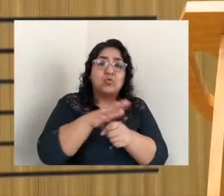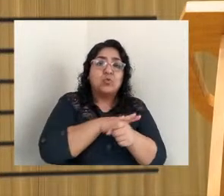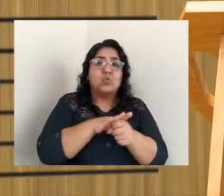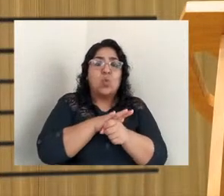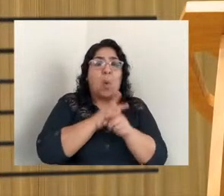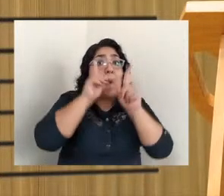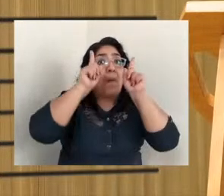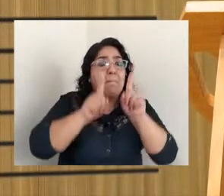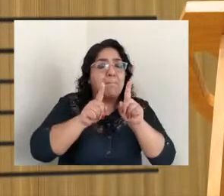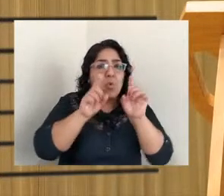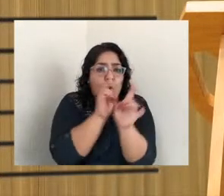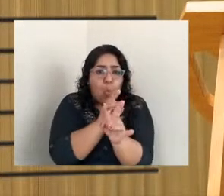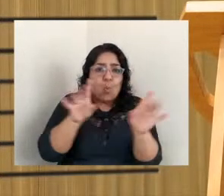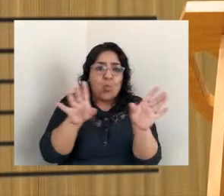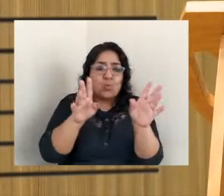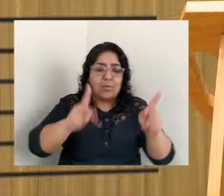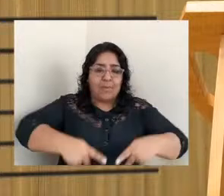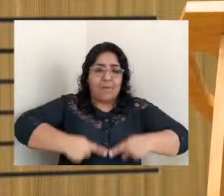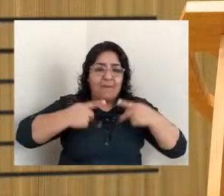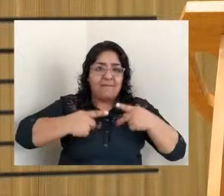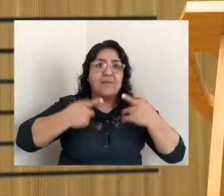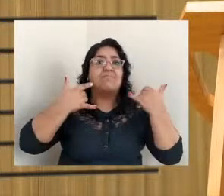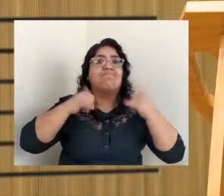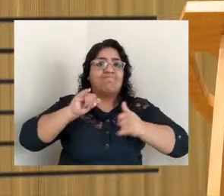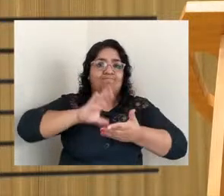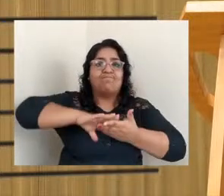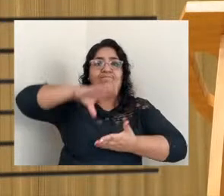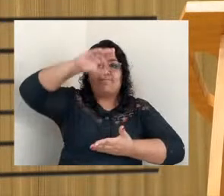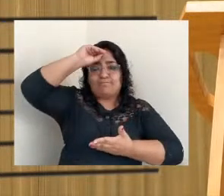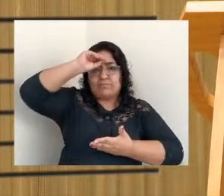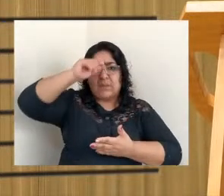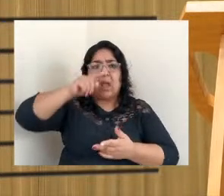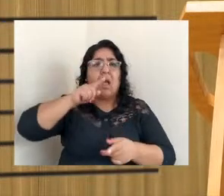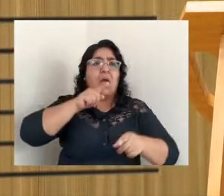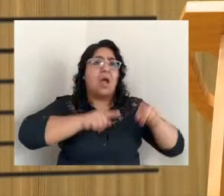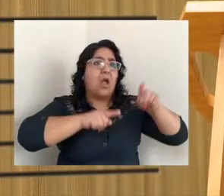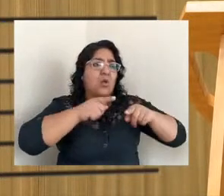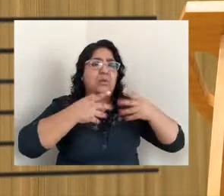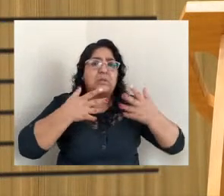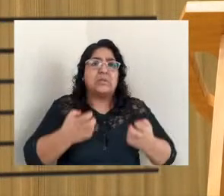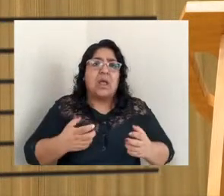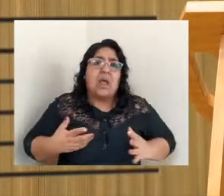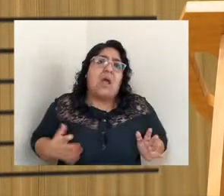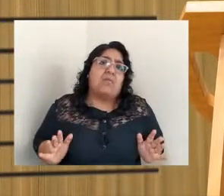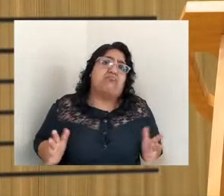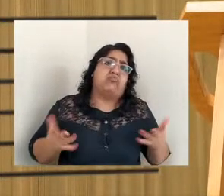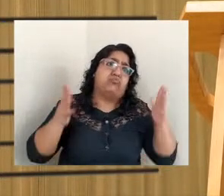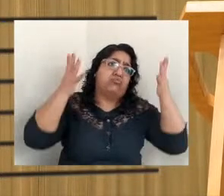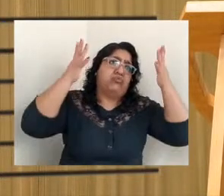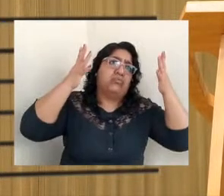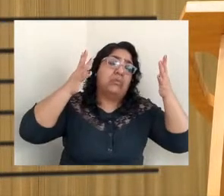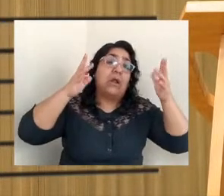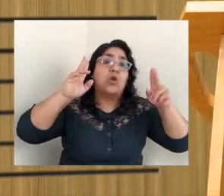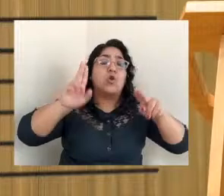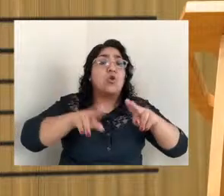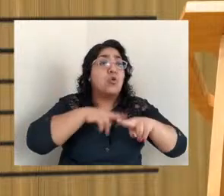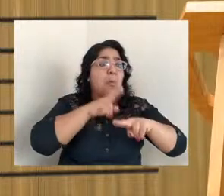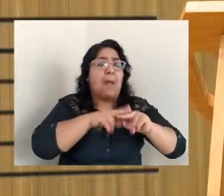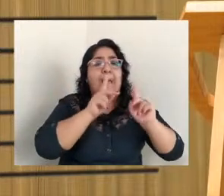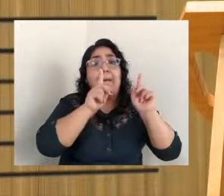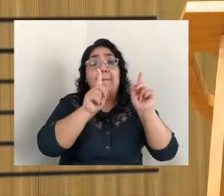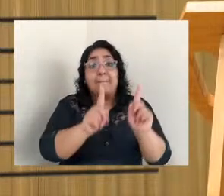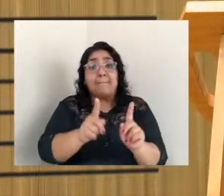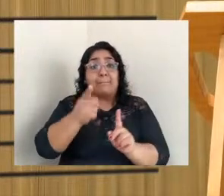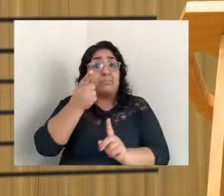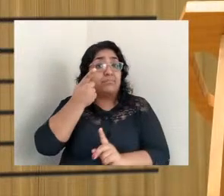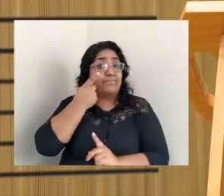gran oportunidad para sus vidas. Hoy sabemos que muchos quisieran tener celebraciones convencionales, pero este